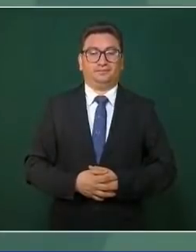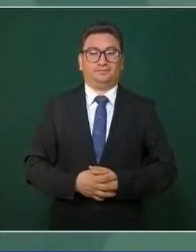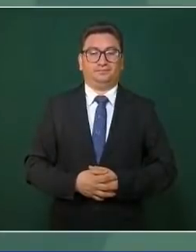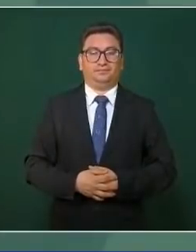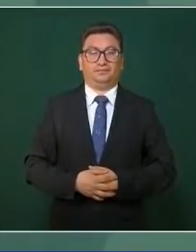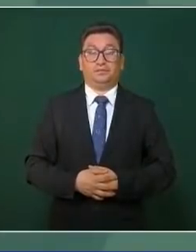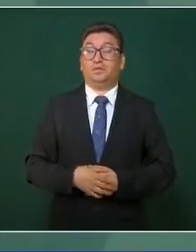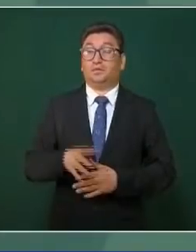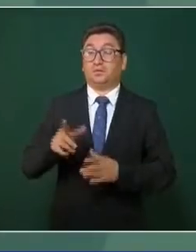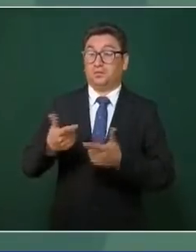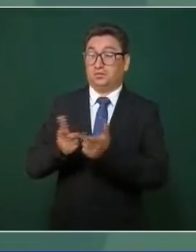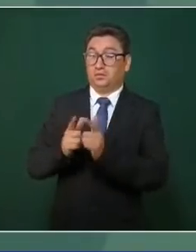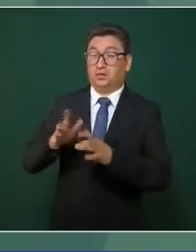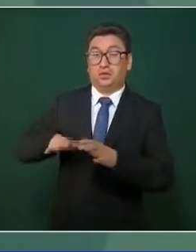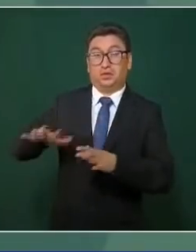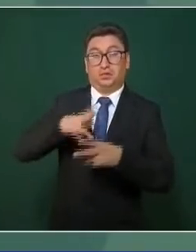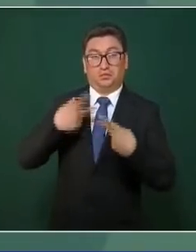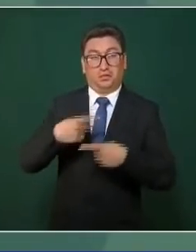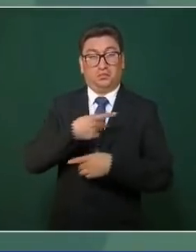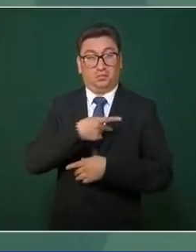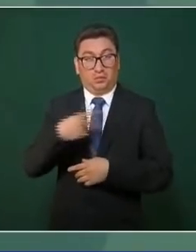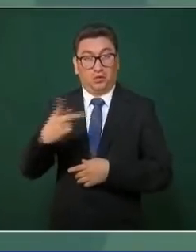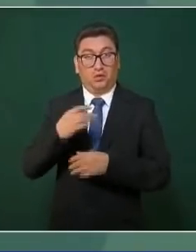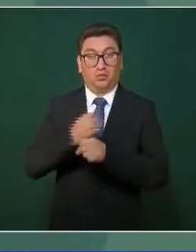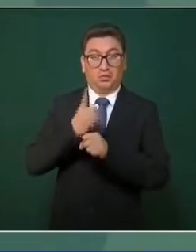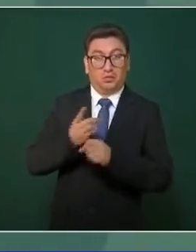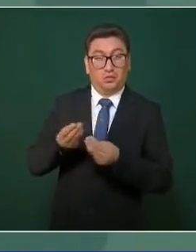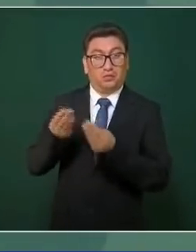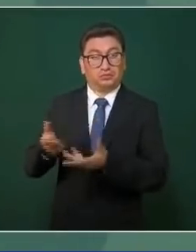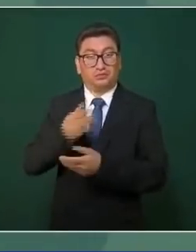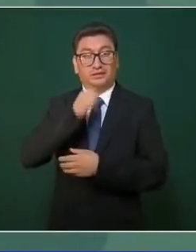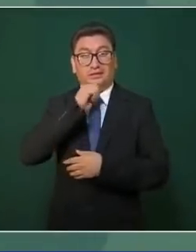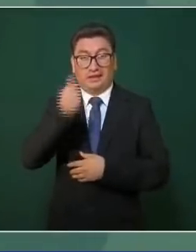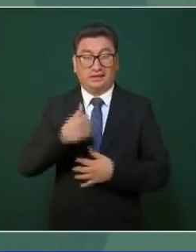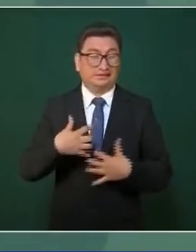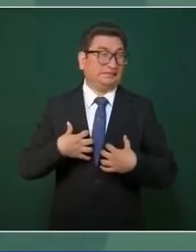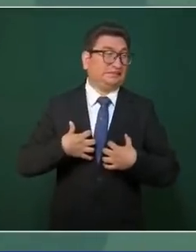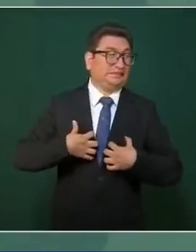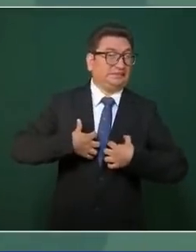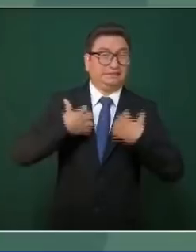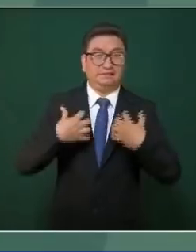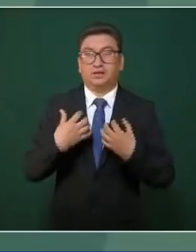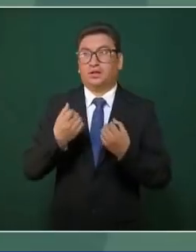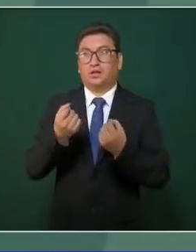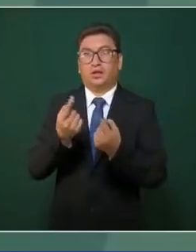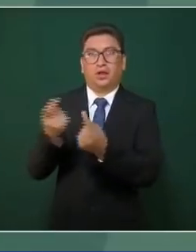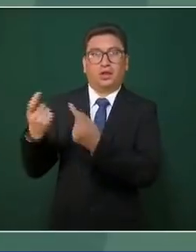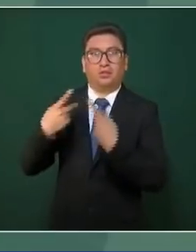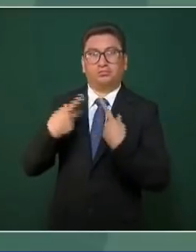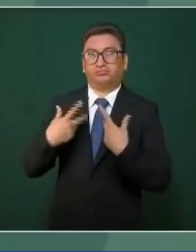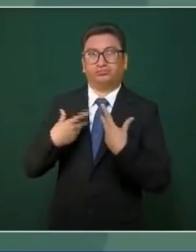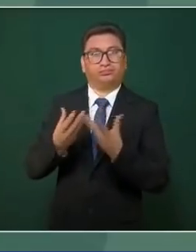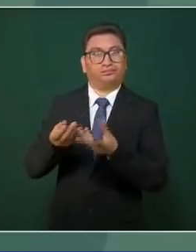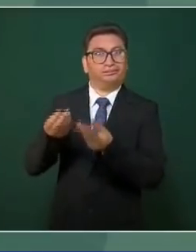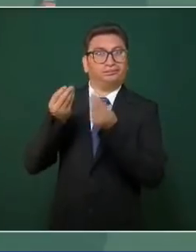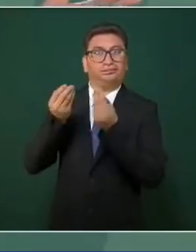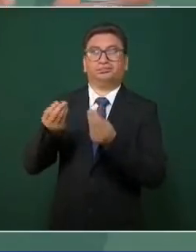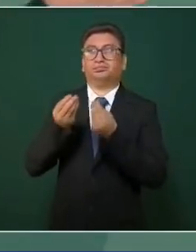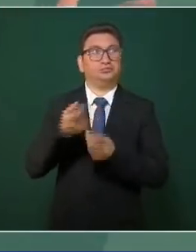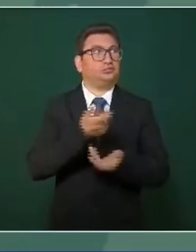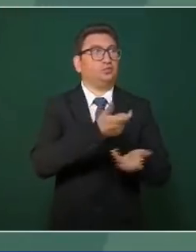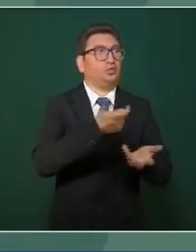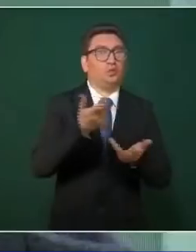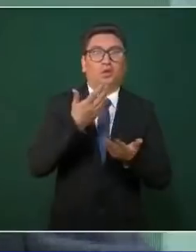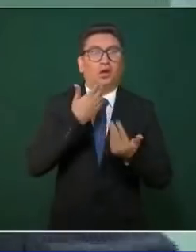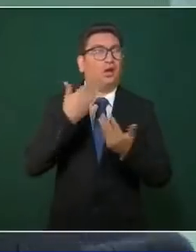el empobrecimiento, la falta de oportunidades, la frustración de muchos que no